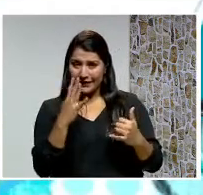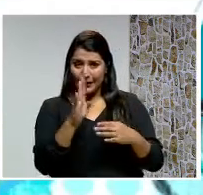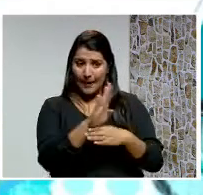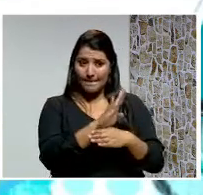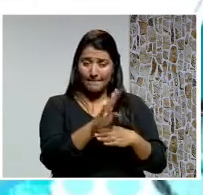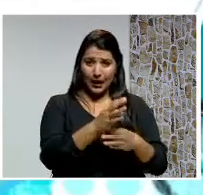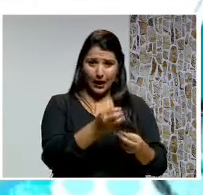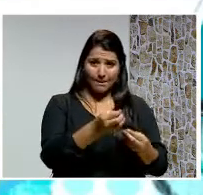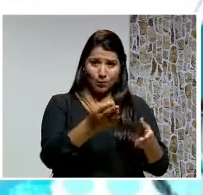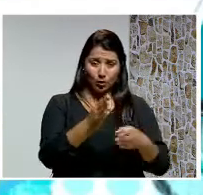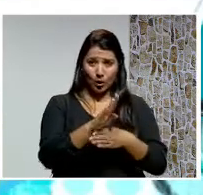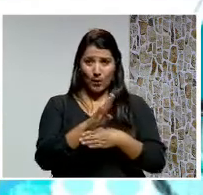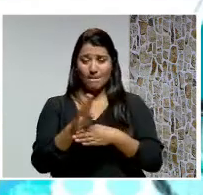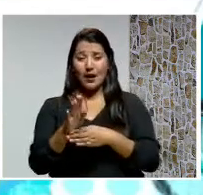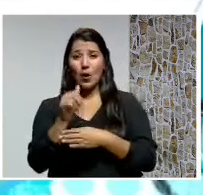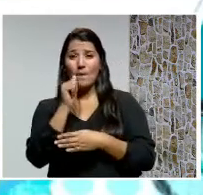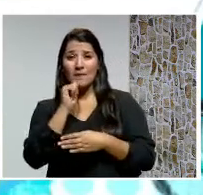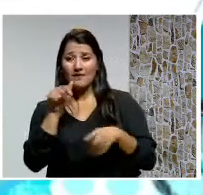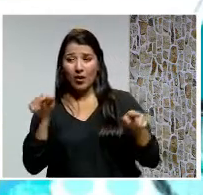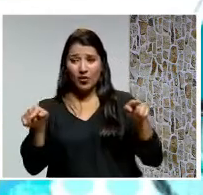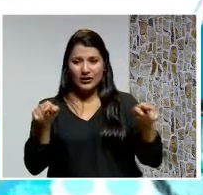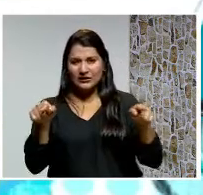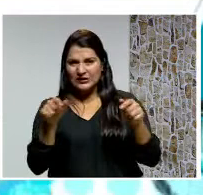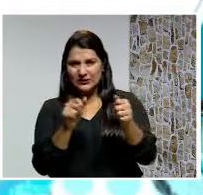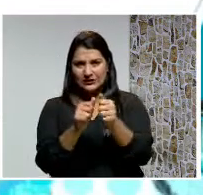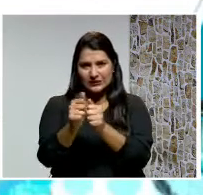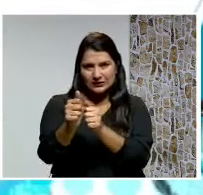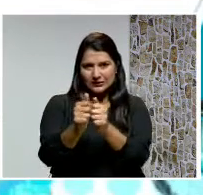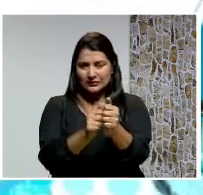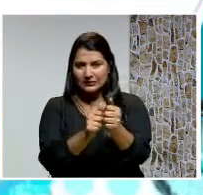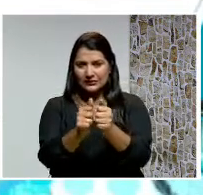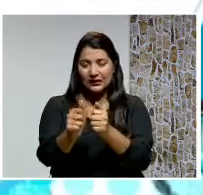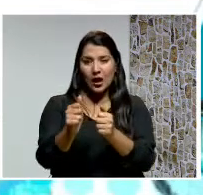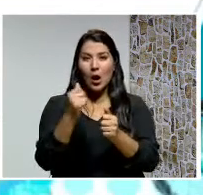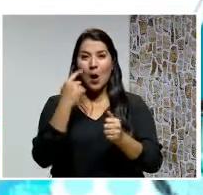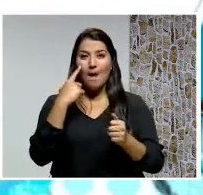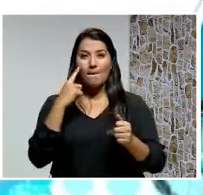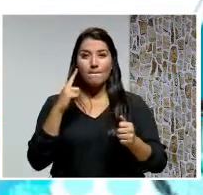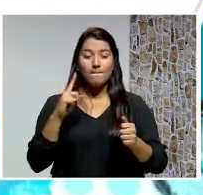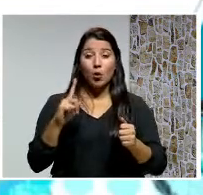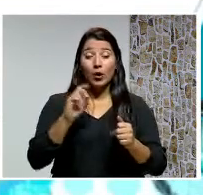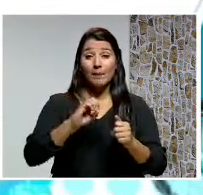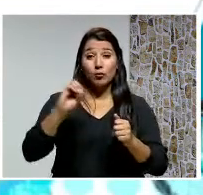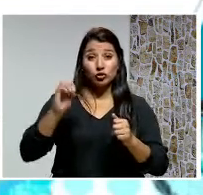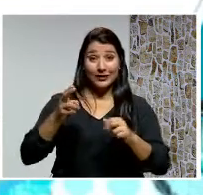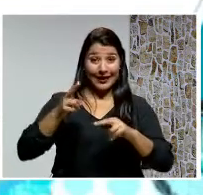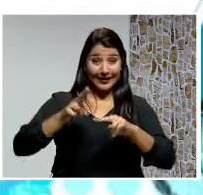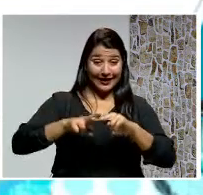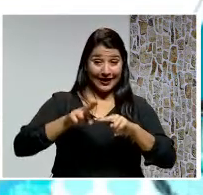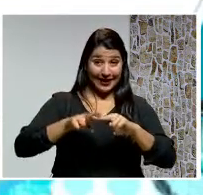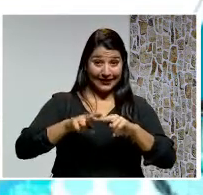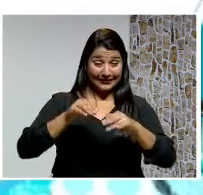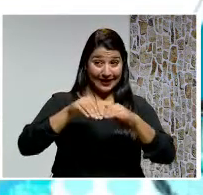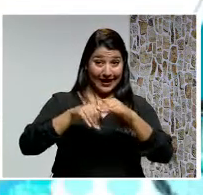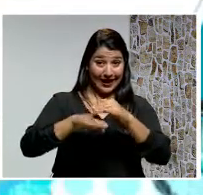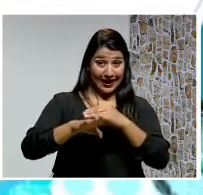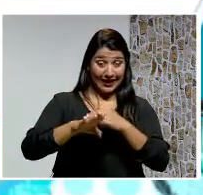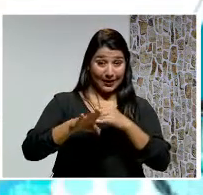los bancos privados por el interés que se está cobrando en las tasas. Así es.